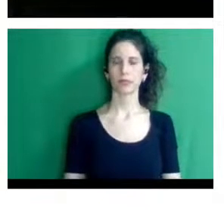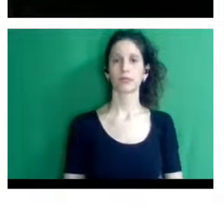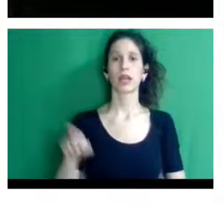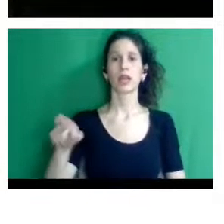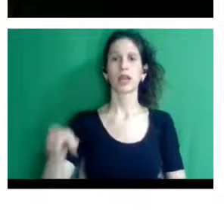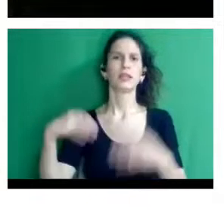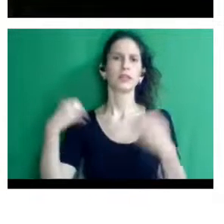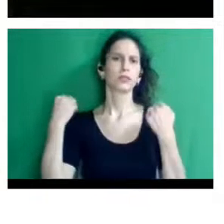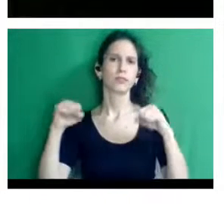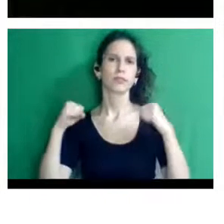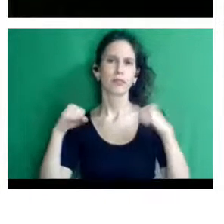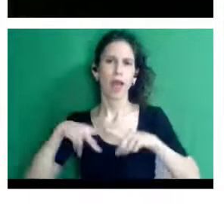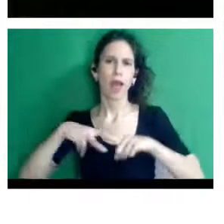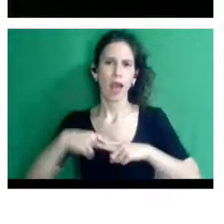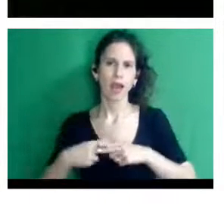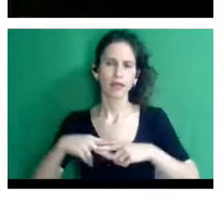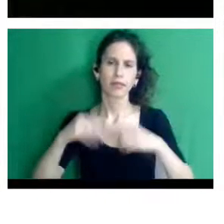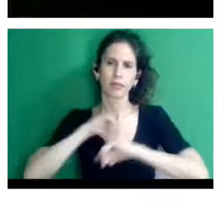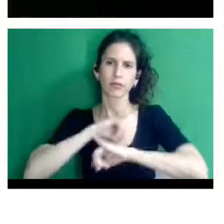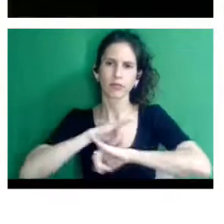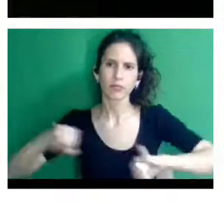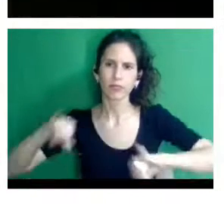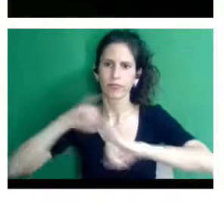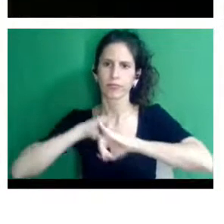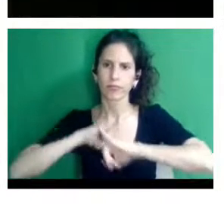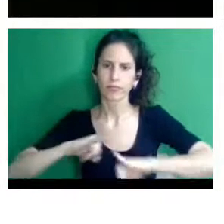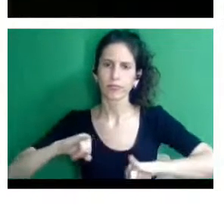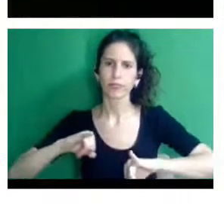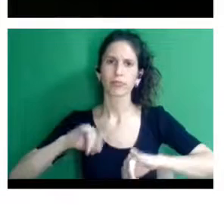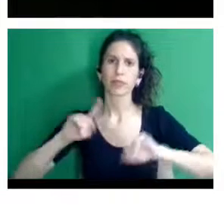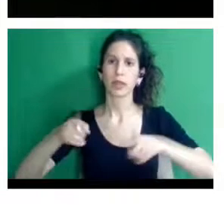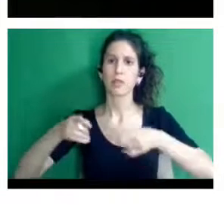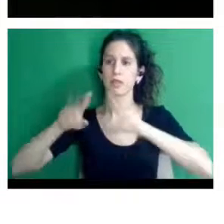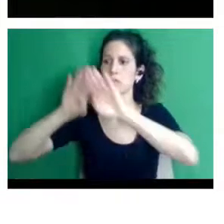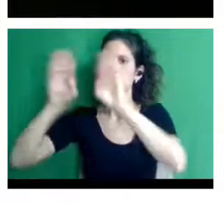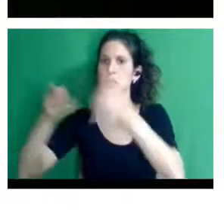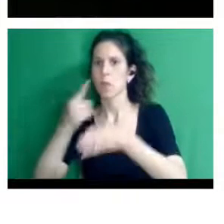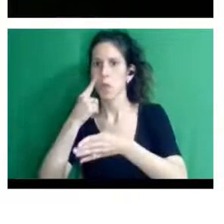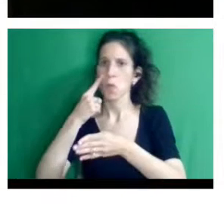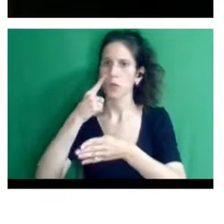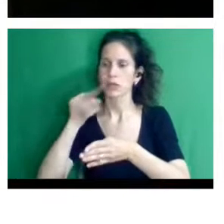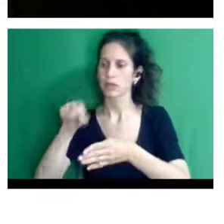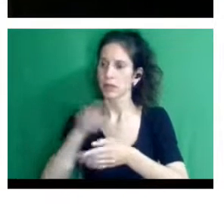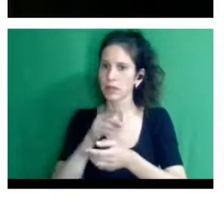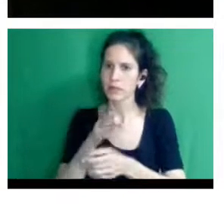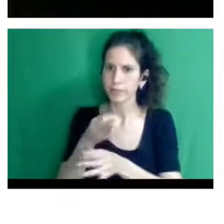acompañamiento y asesoría a los municipios y entes deportivos. En estas